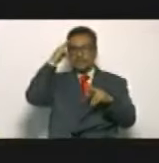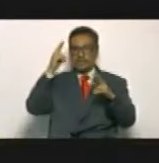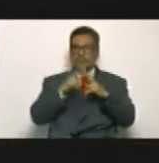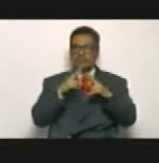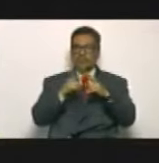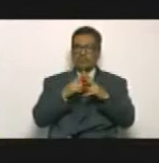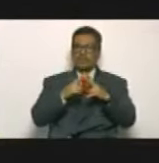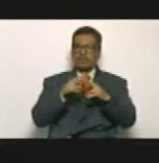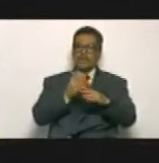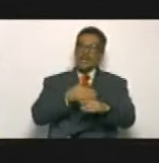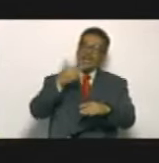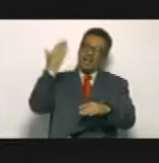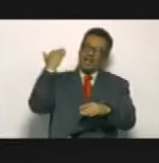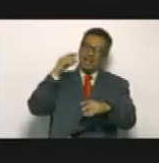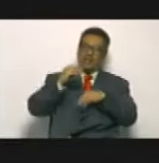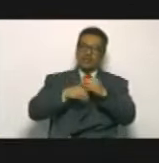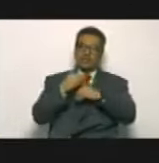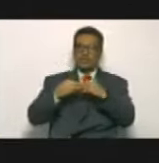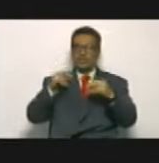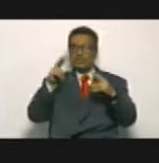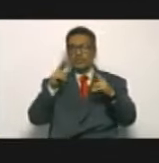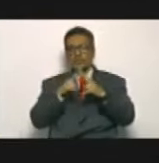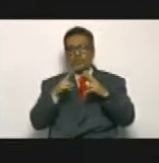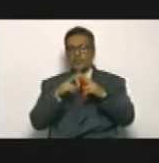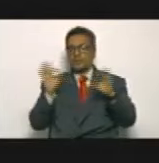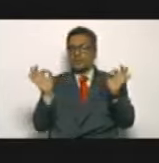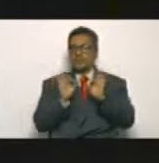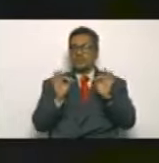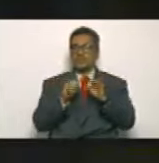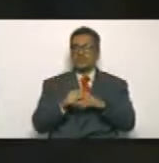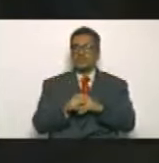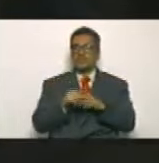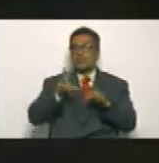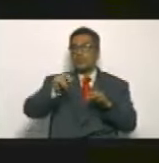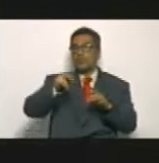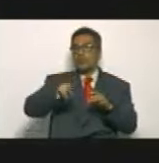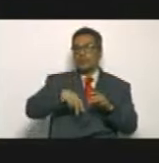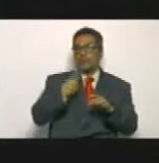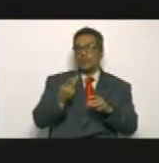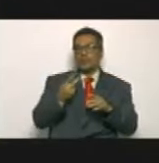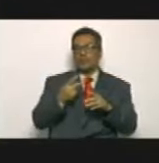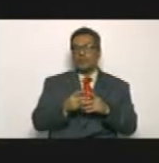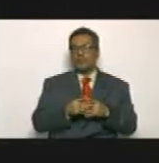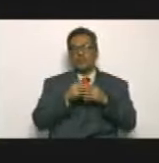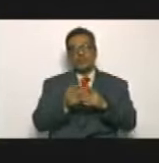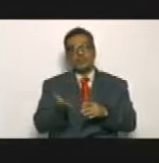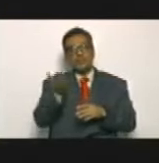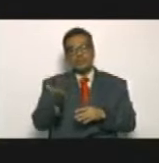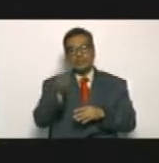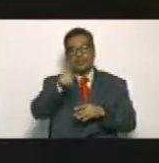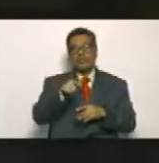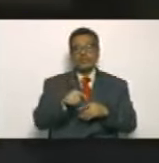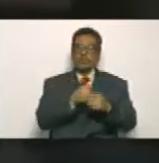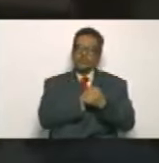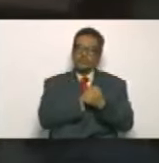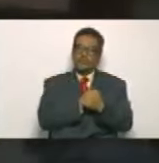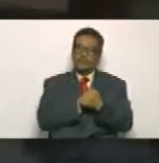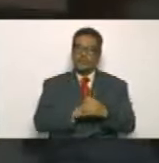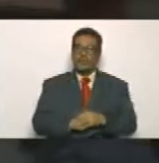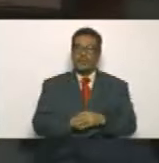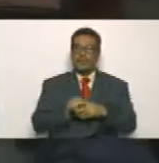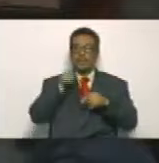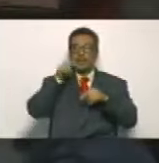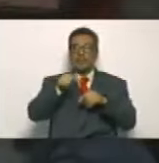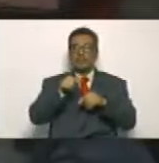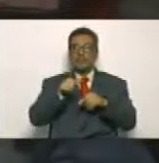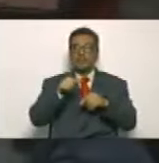los antecedentes. Cuando no se conoce esos antecedentes, no podemos valorarlos, no podemos apreciarlos. Pero si